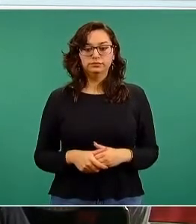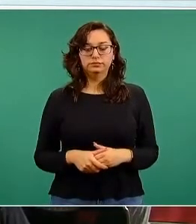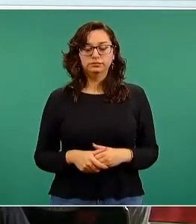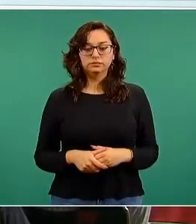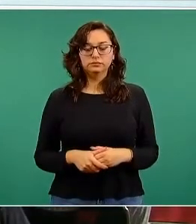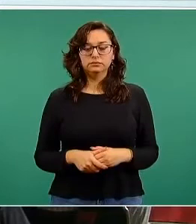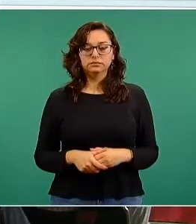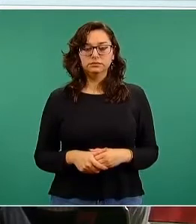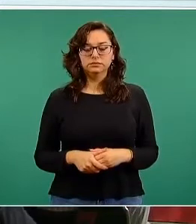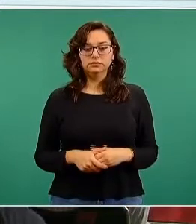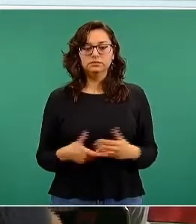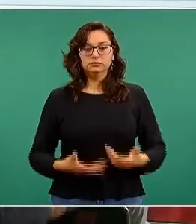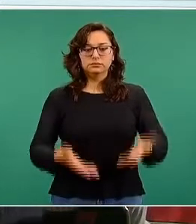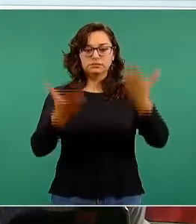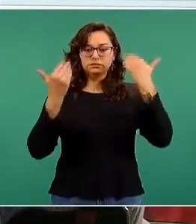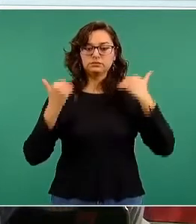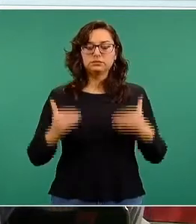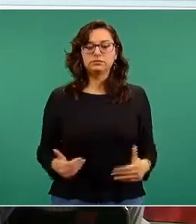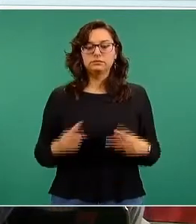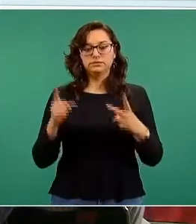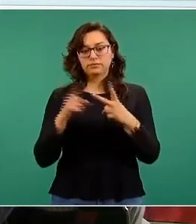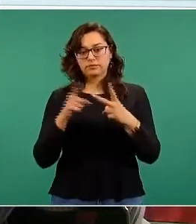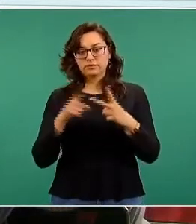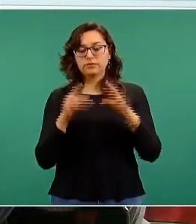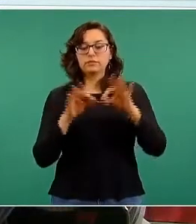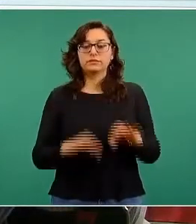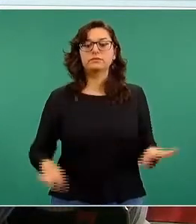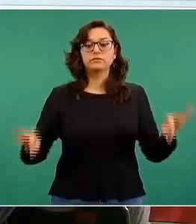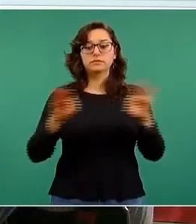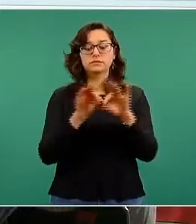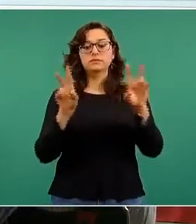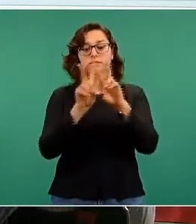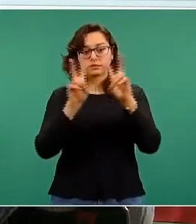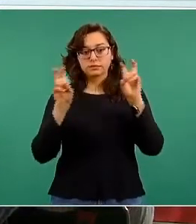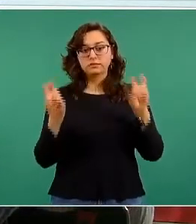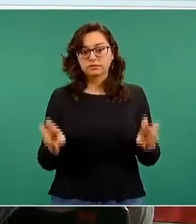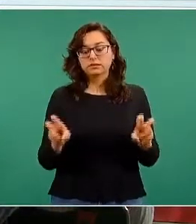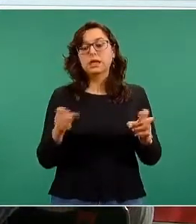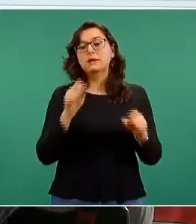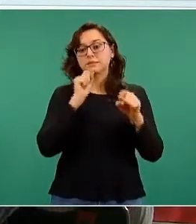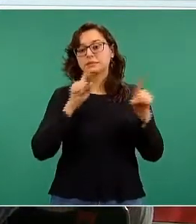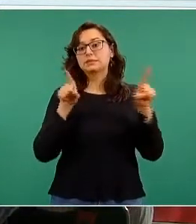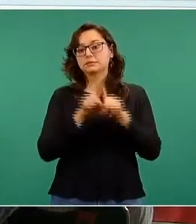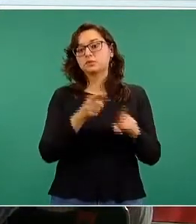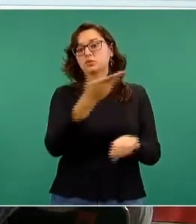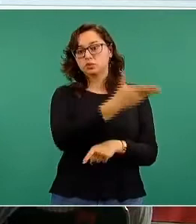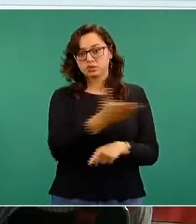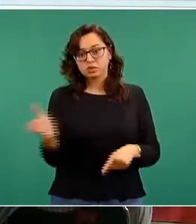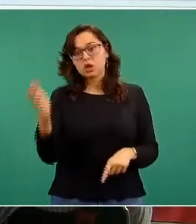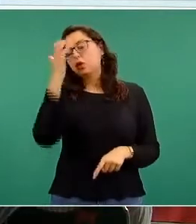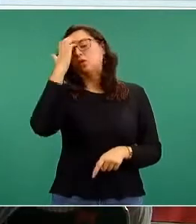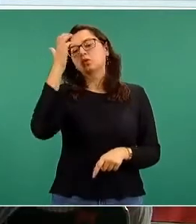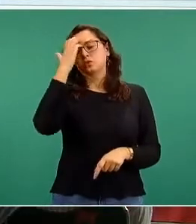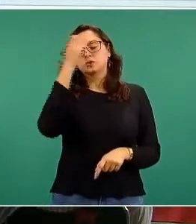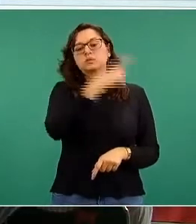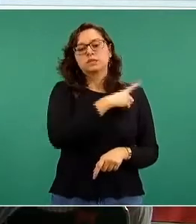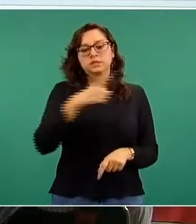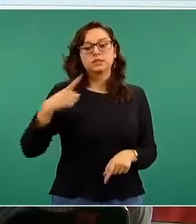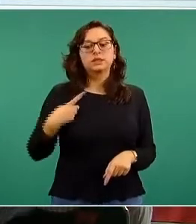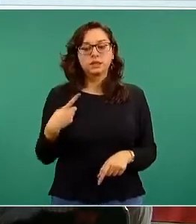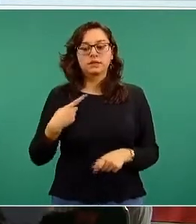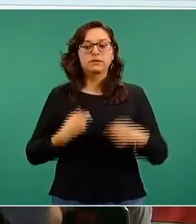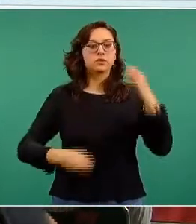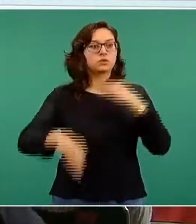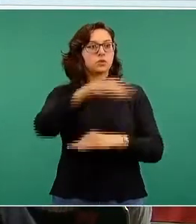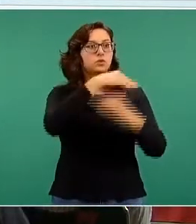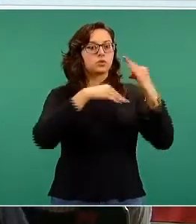Y este es el otro punto que es importante también que ustedes sepan desde las diferentes entidades federativas que